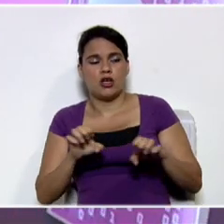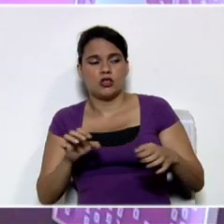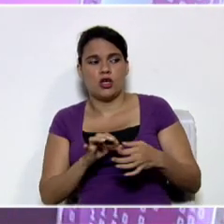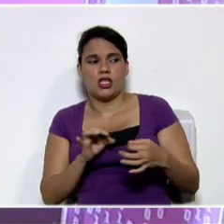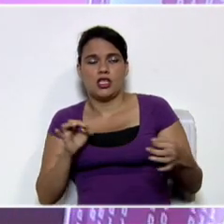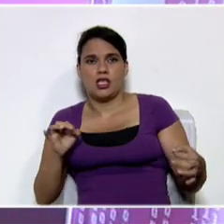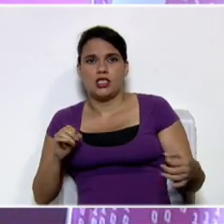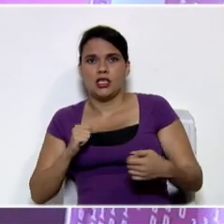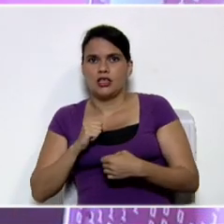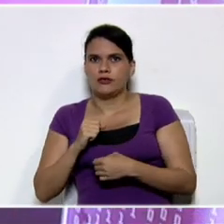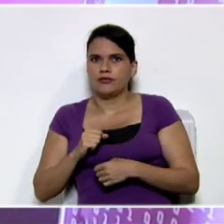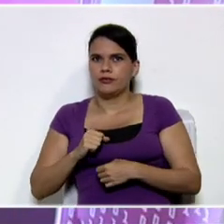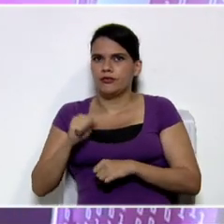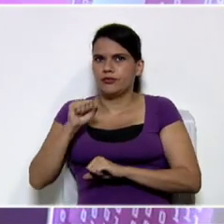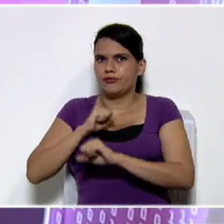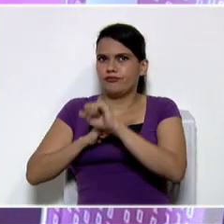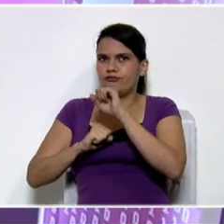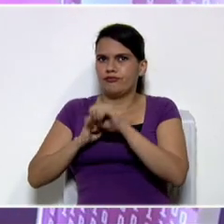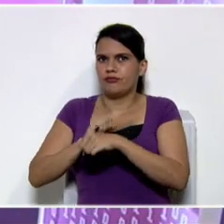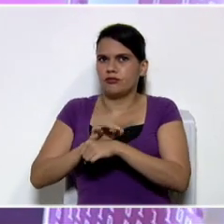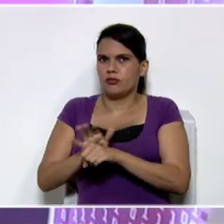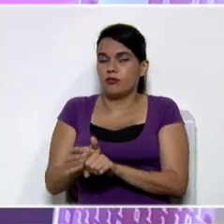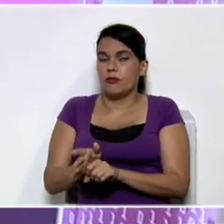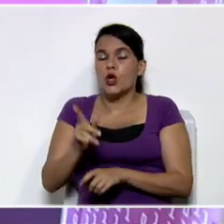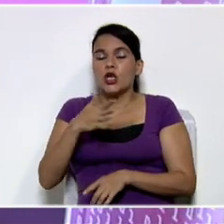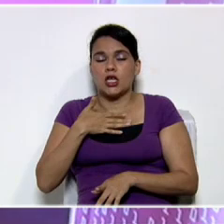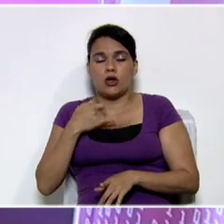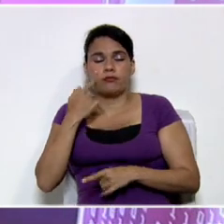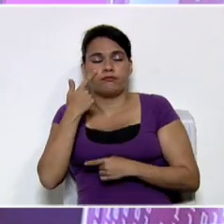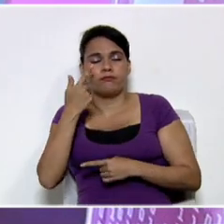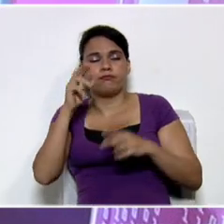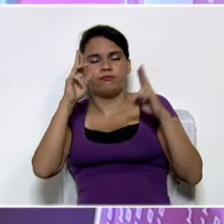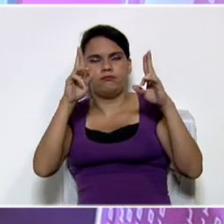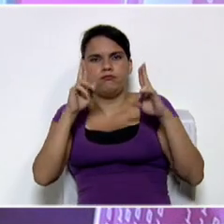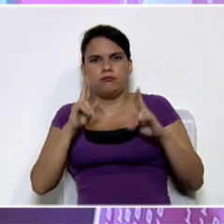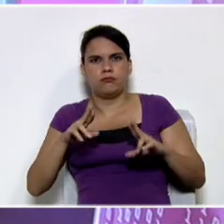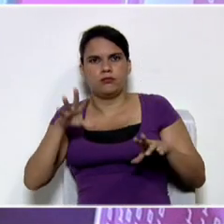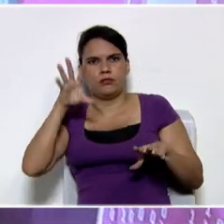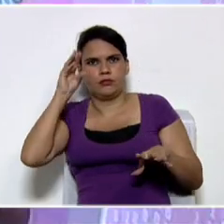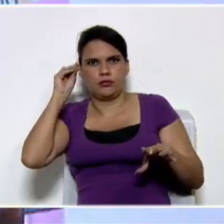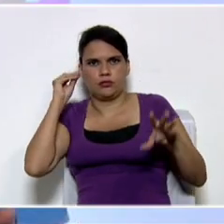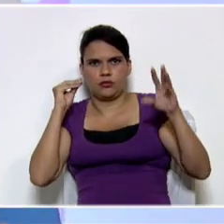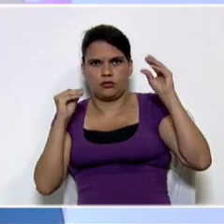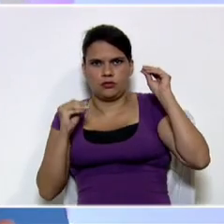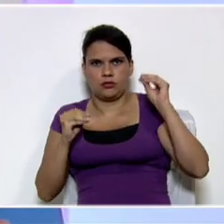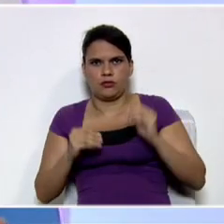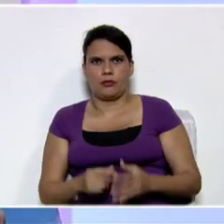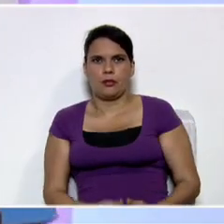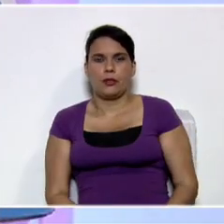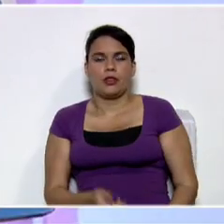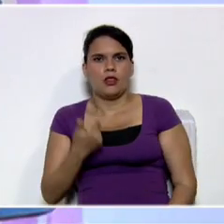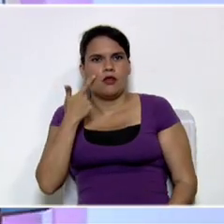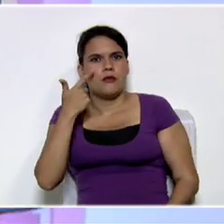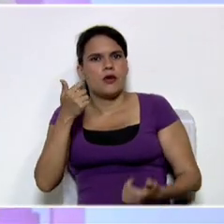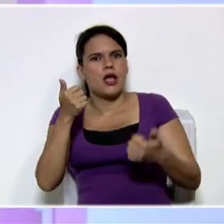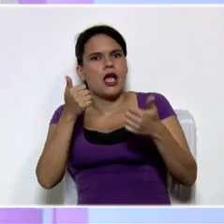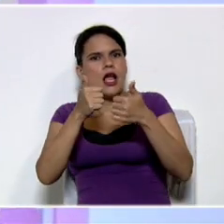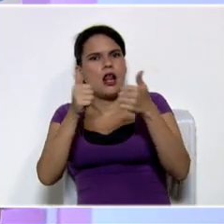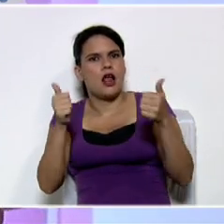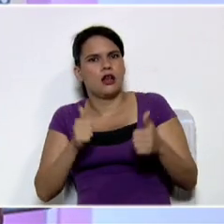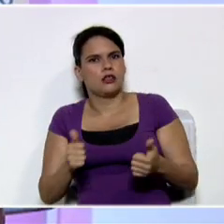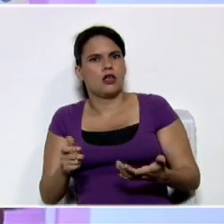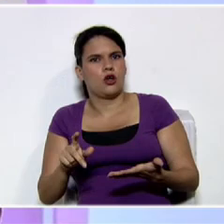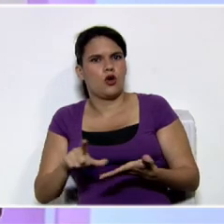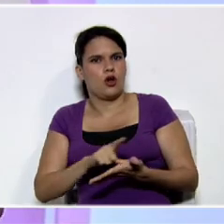Pero también quiero que continuemos con recursos para el aprendizaje y el hecho de que esté recorriendo el arte con este libro en la mano no